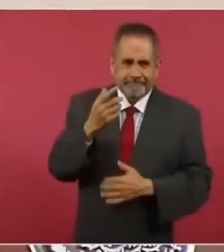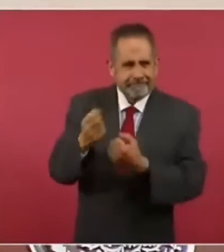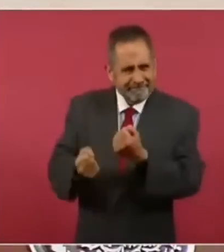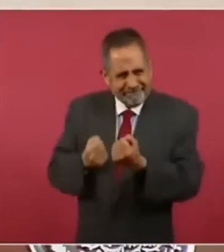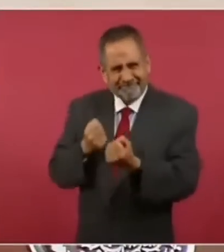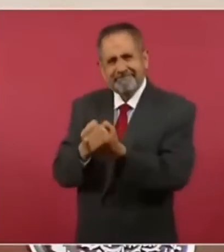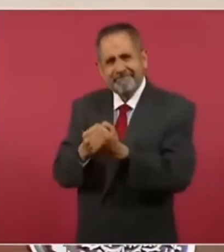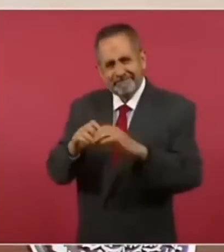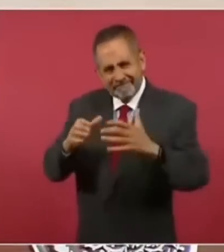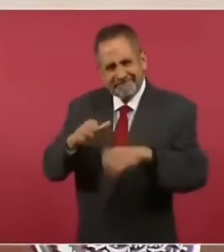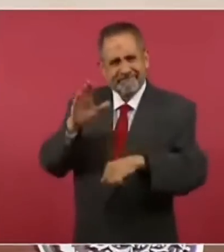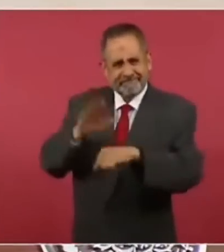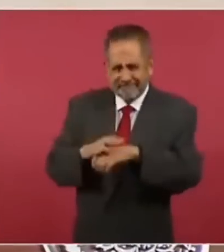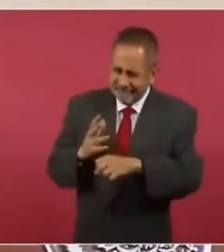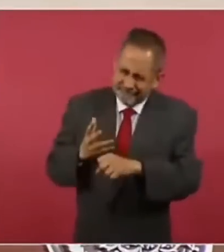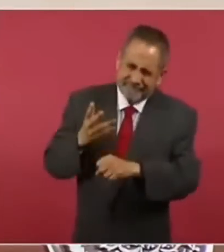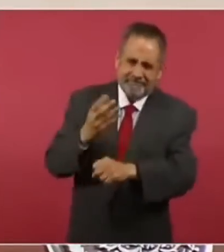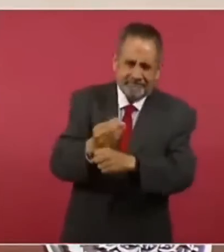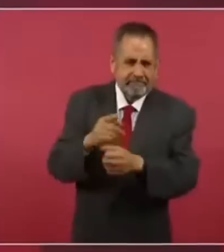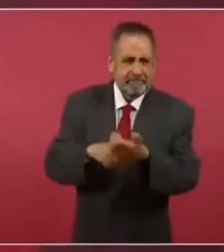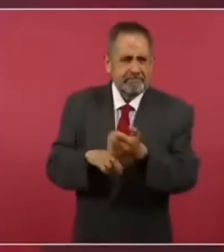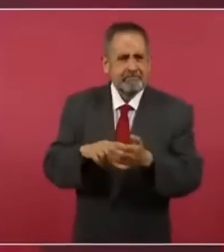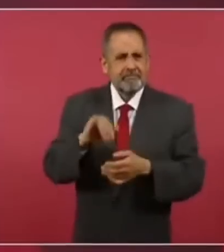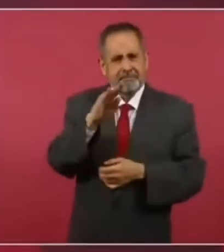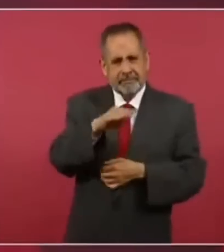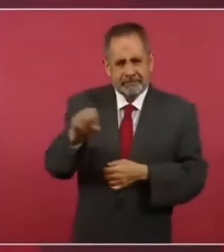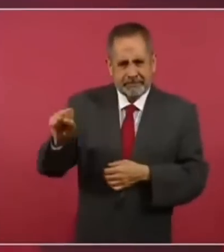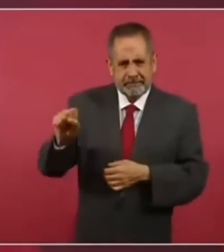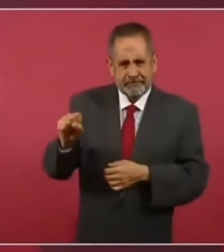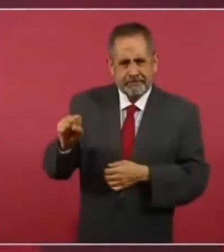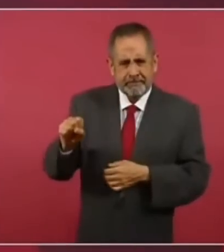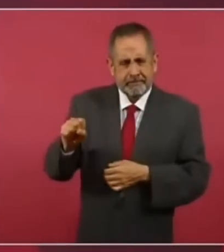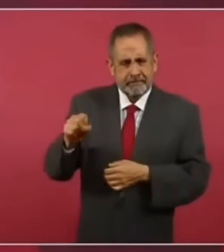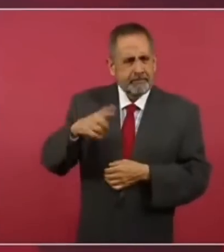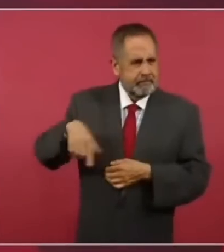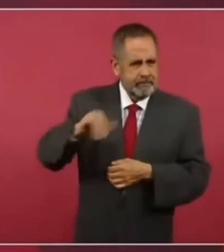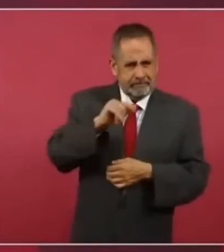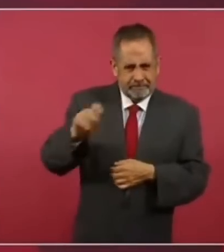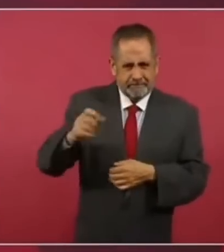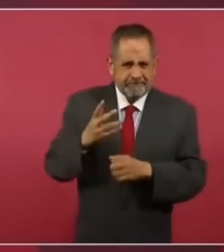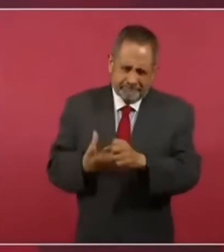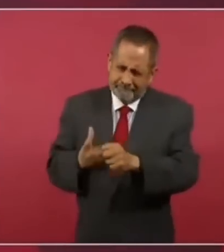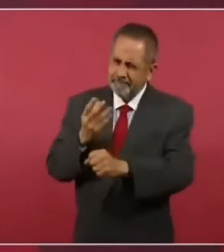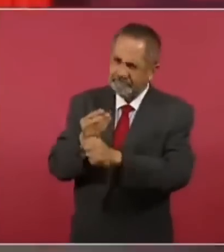fortalecer, y lo estamos haciendo, el sistema de salud pública.